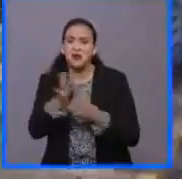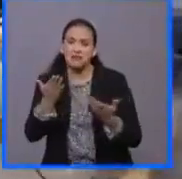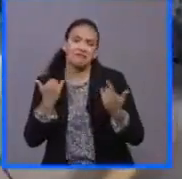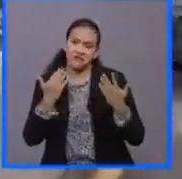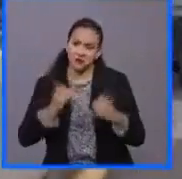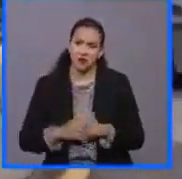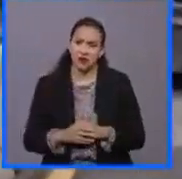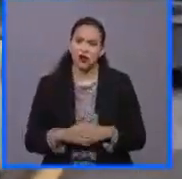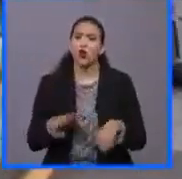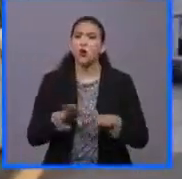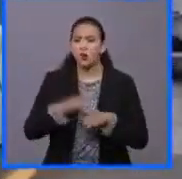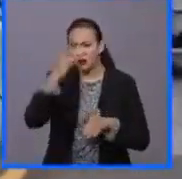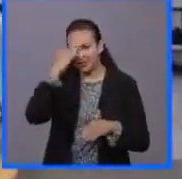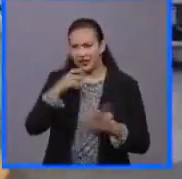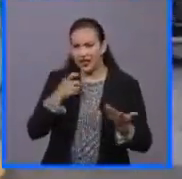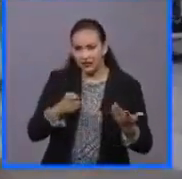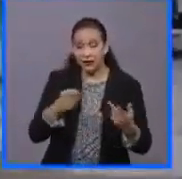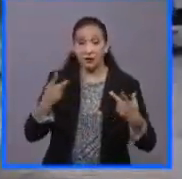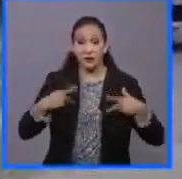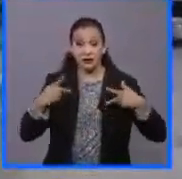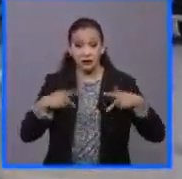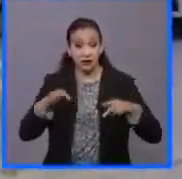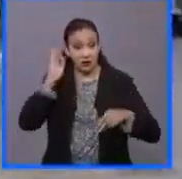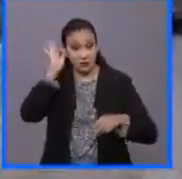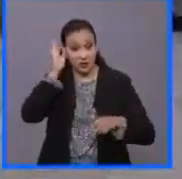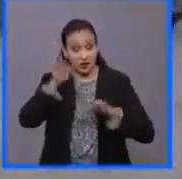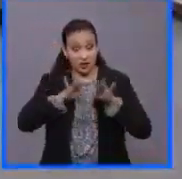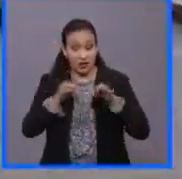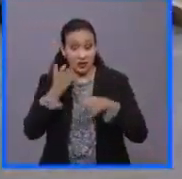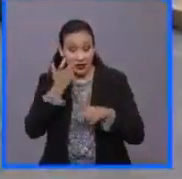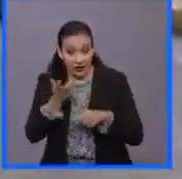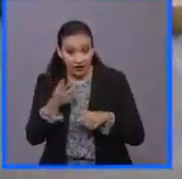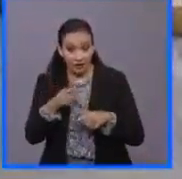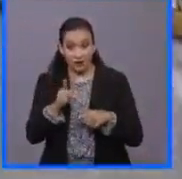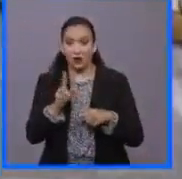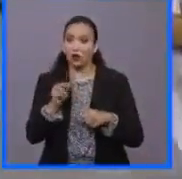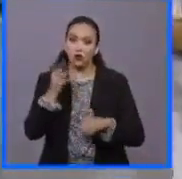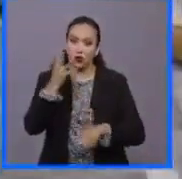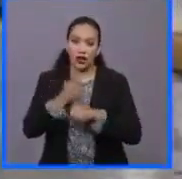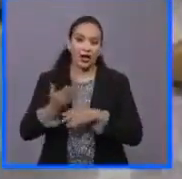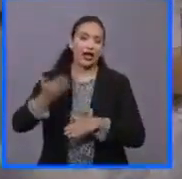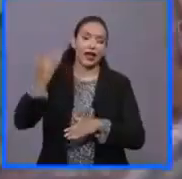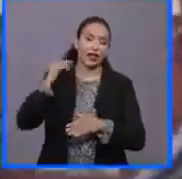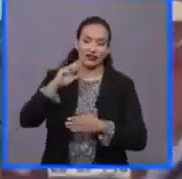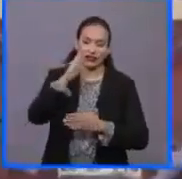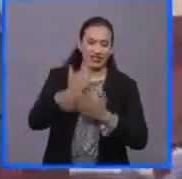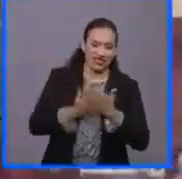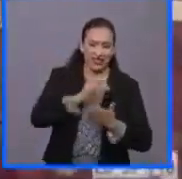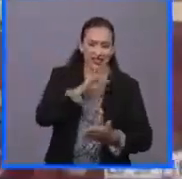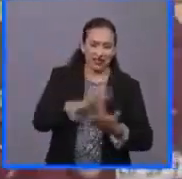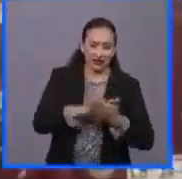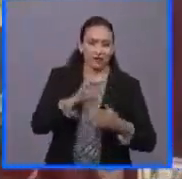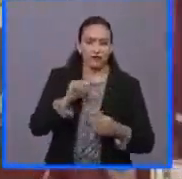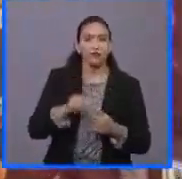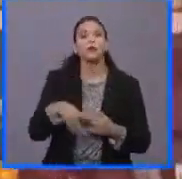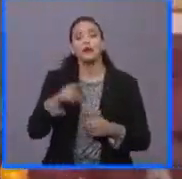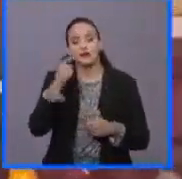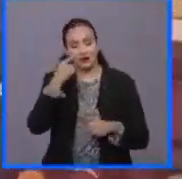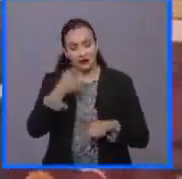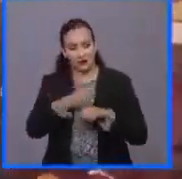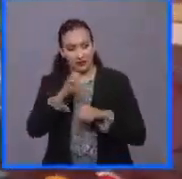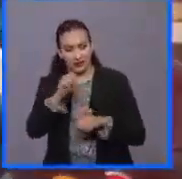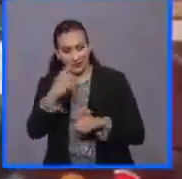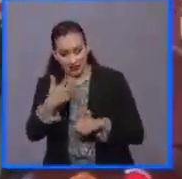requisito garantizaba la seguridad de los usuarios, en tanto que el artículo 168, fracción